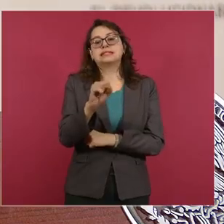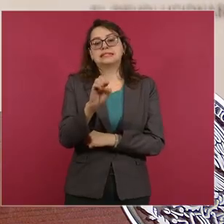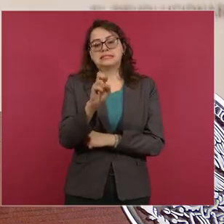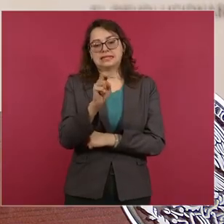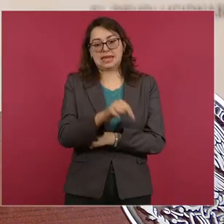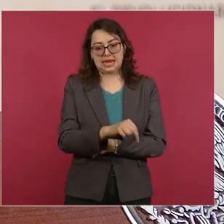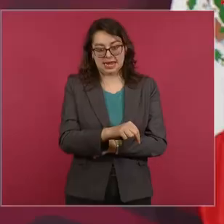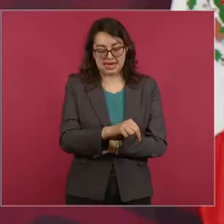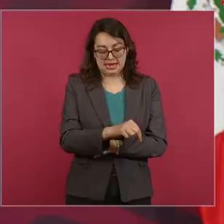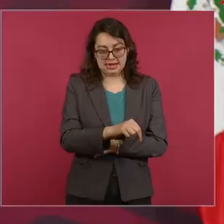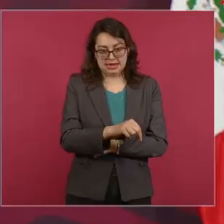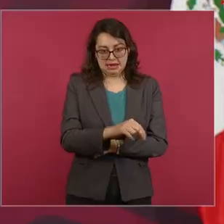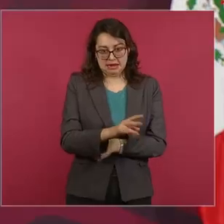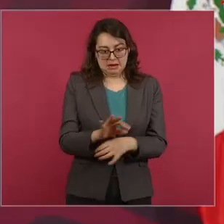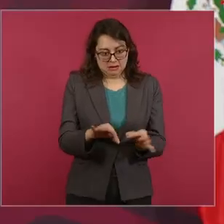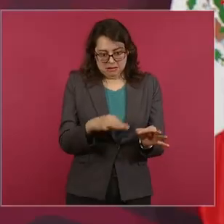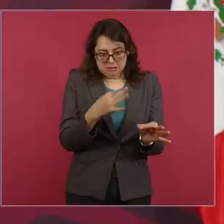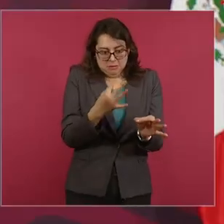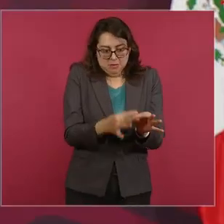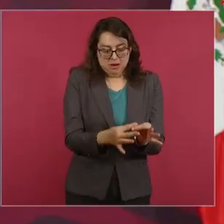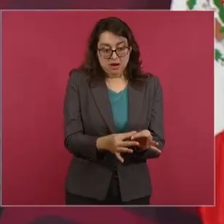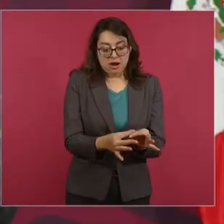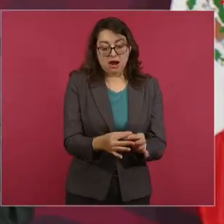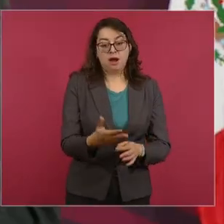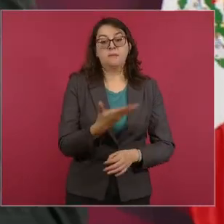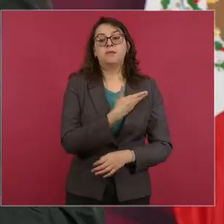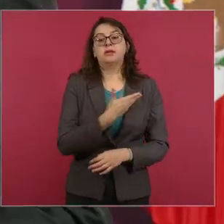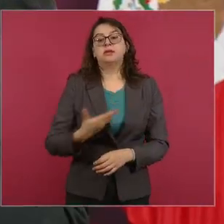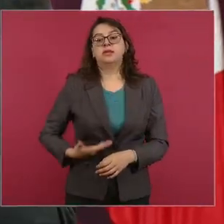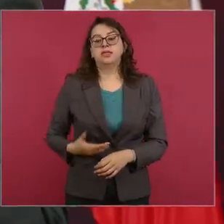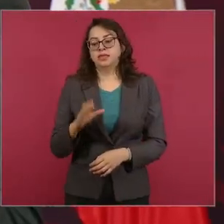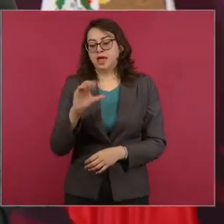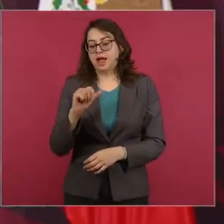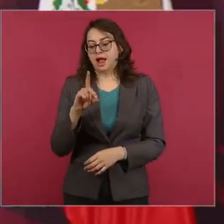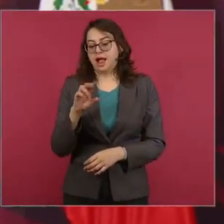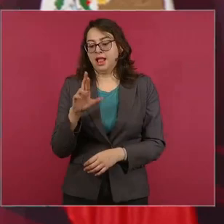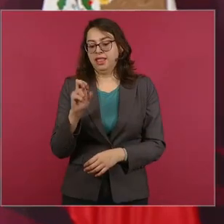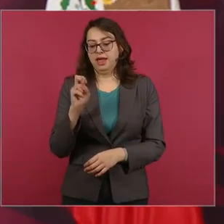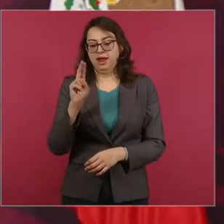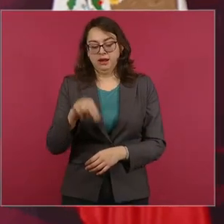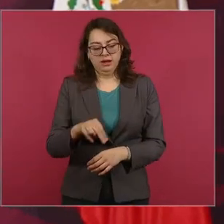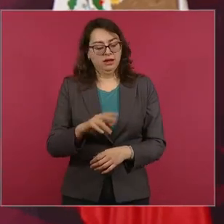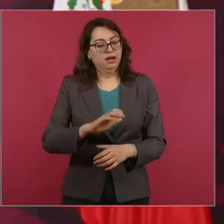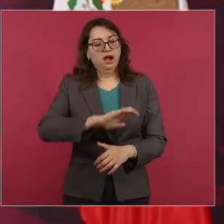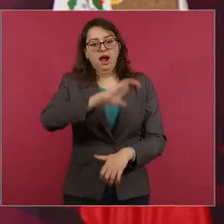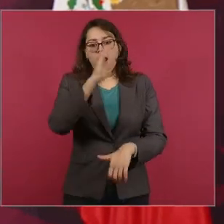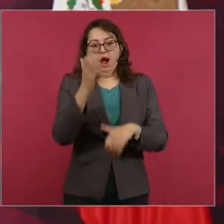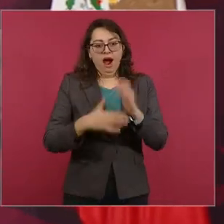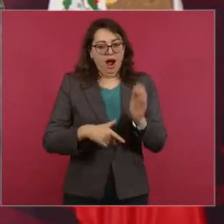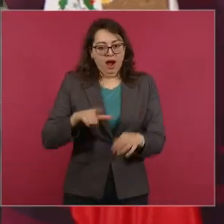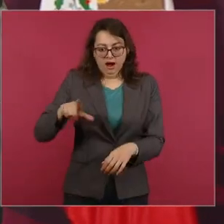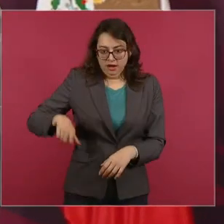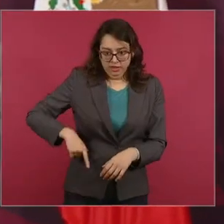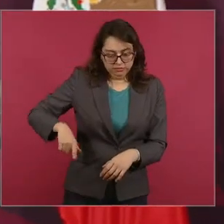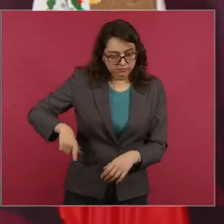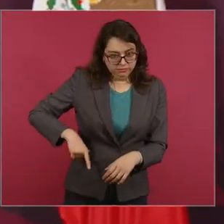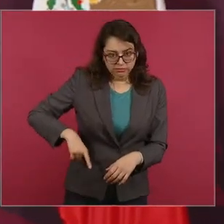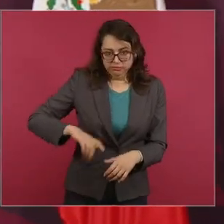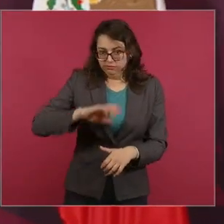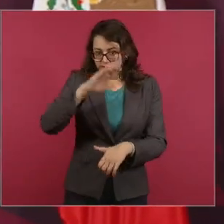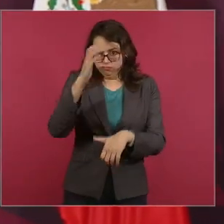va terminando el gobierno de Calderón y el señor sigue en el Cisen que yo no sé cómo no se dio cuenta